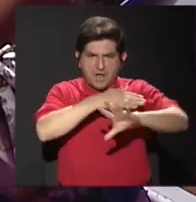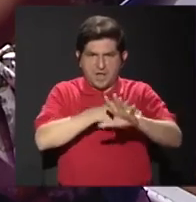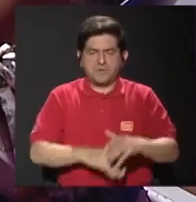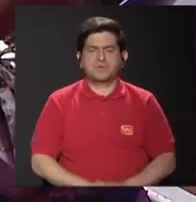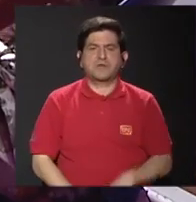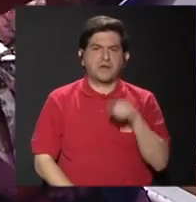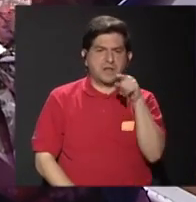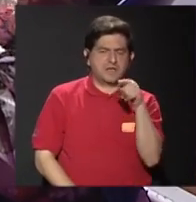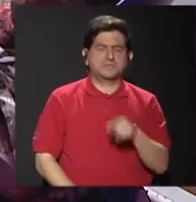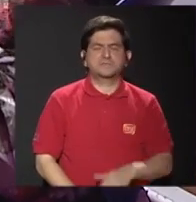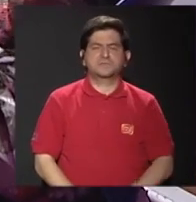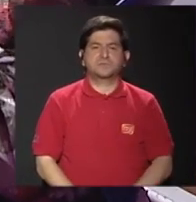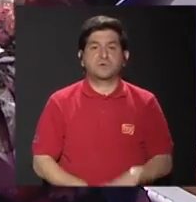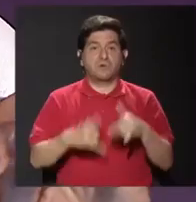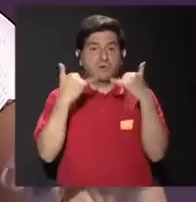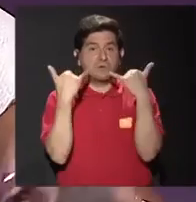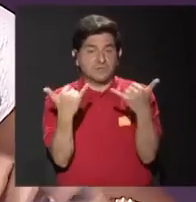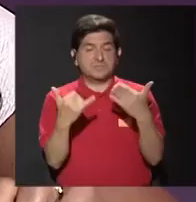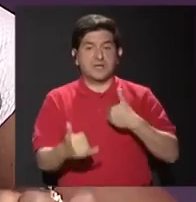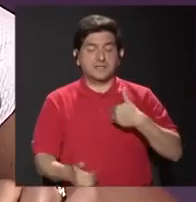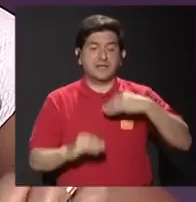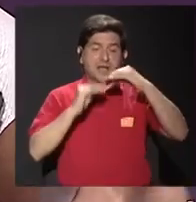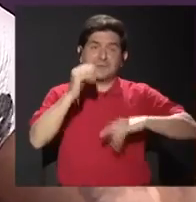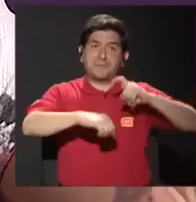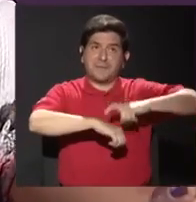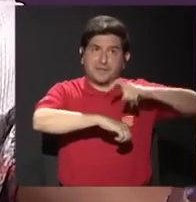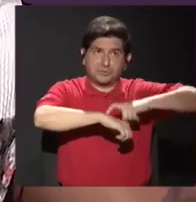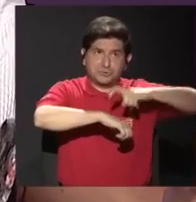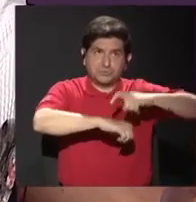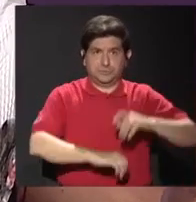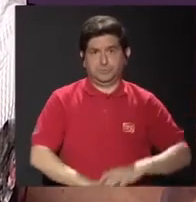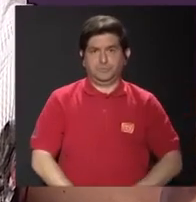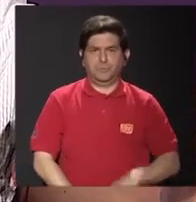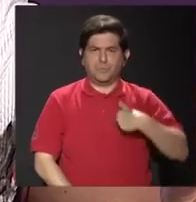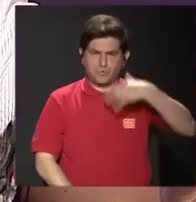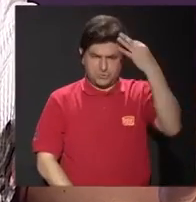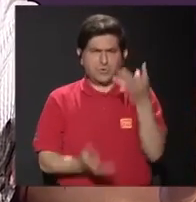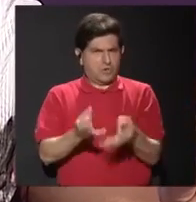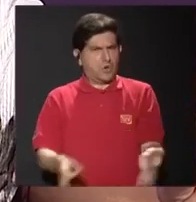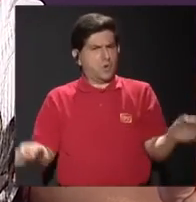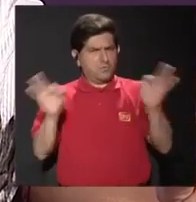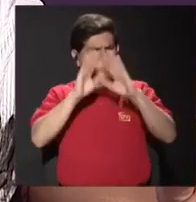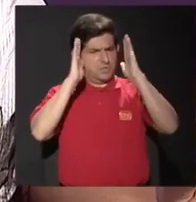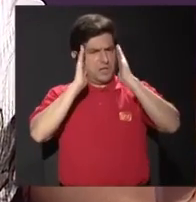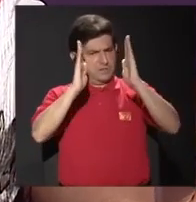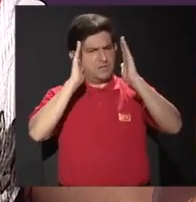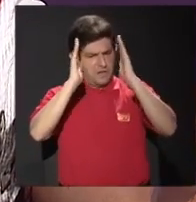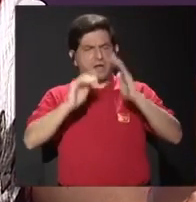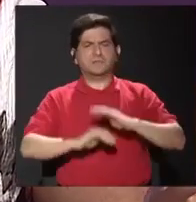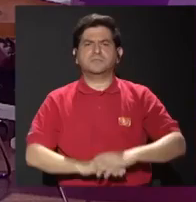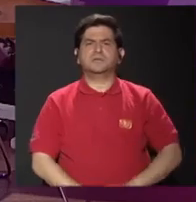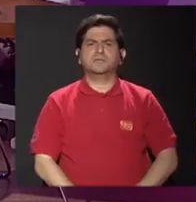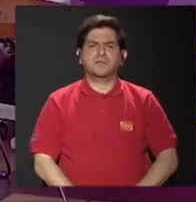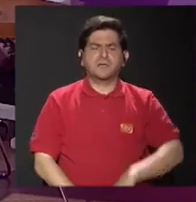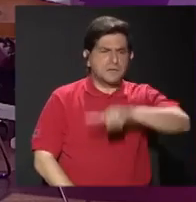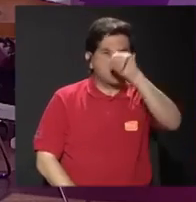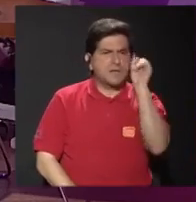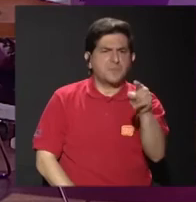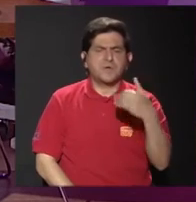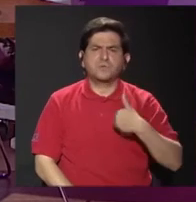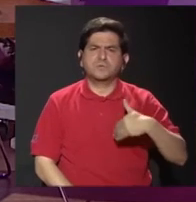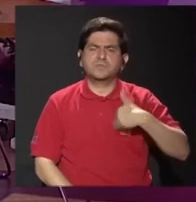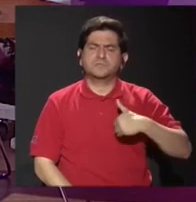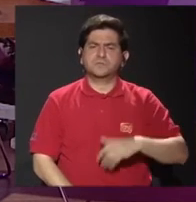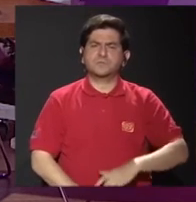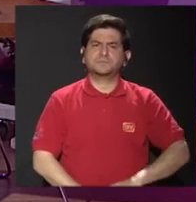eugenésico nos queda ya menos tiempo doña elena sí creo que es importante que tengamos la inquietud de